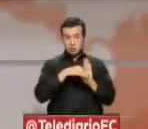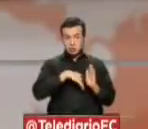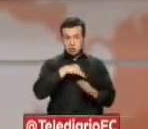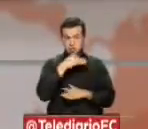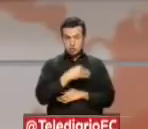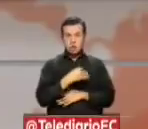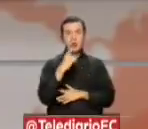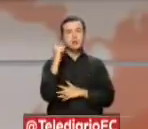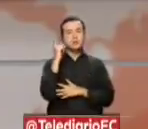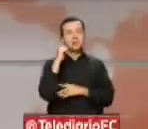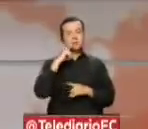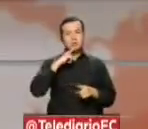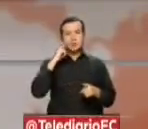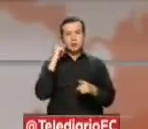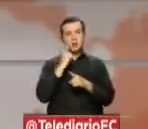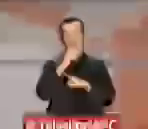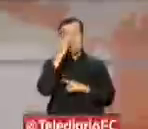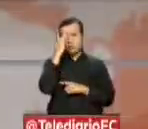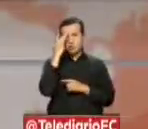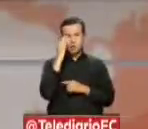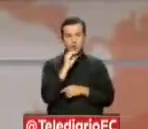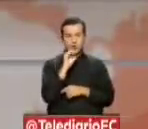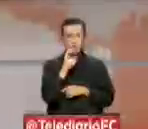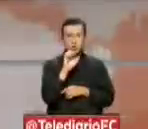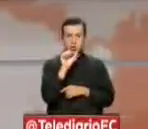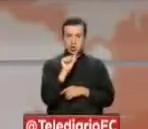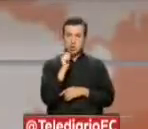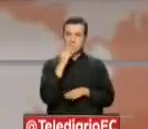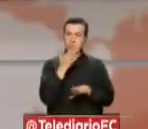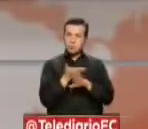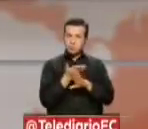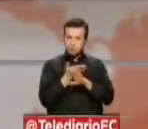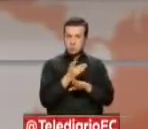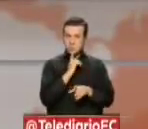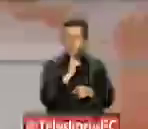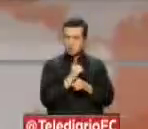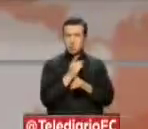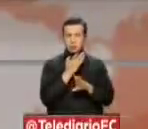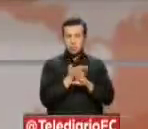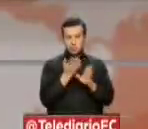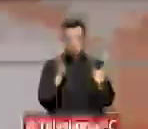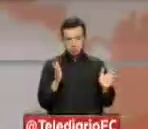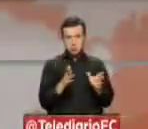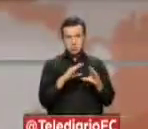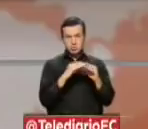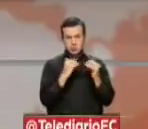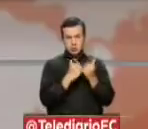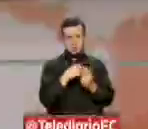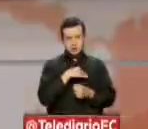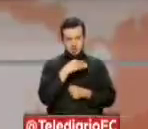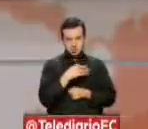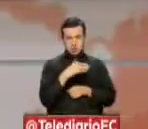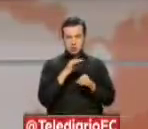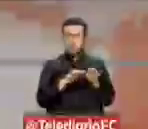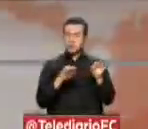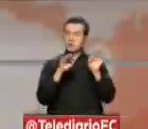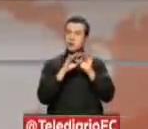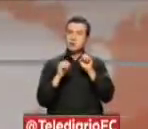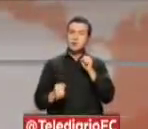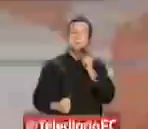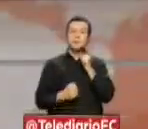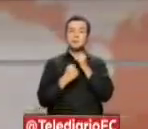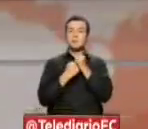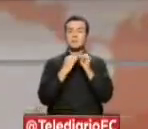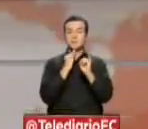es necesario porque la misma OEA promovió este tipo de instancia en el fortalecimiento de